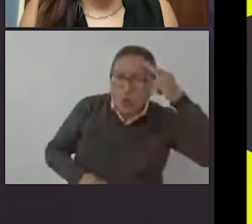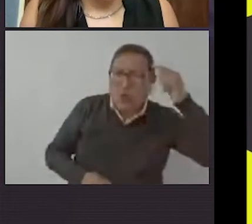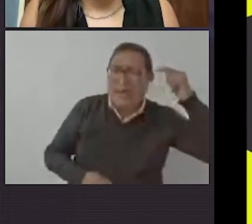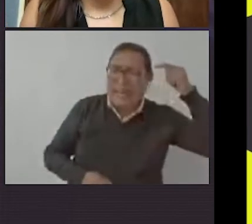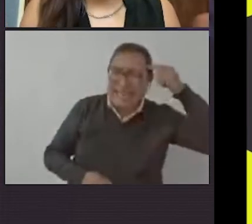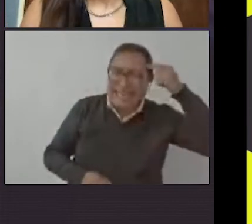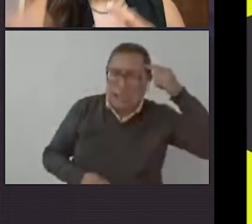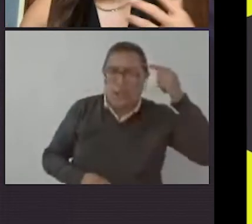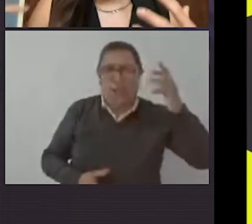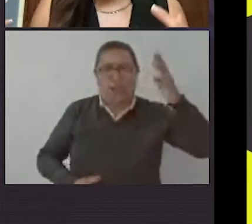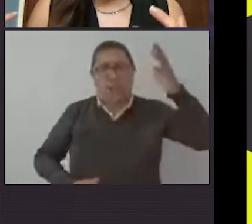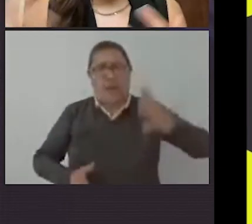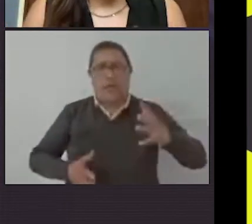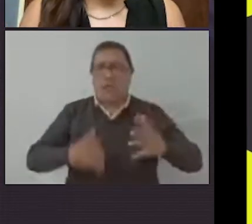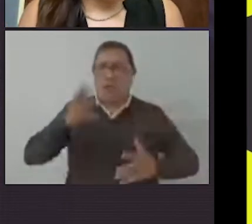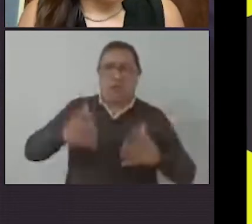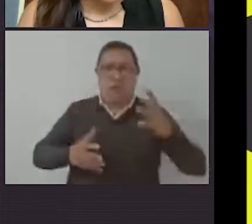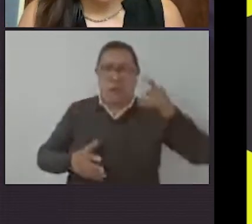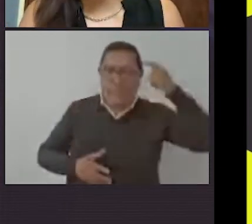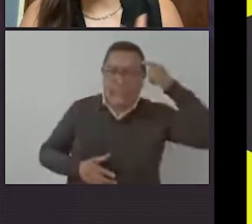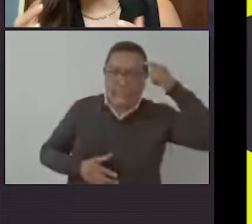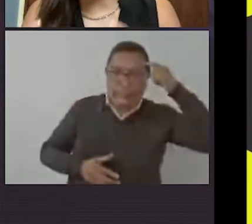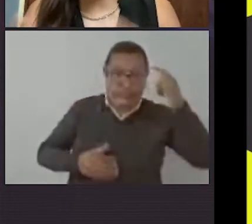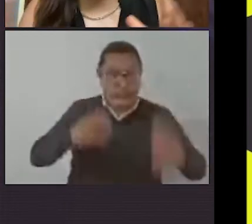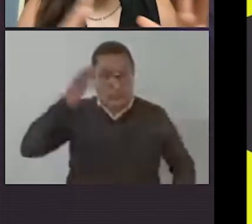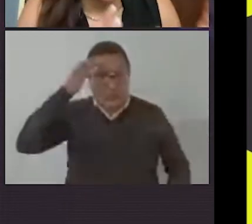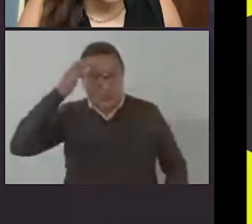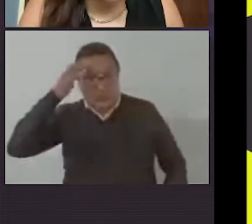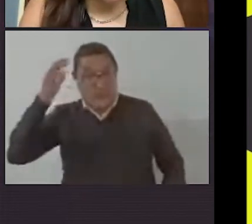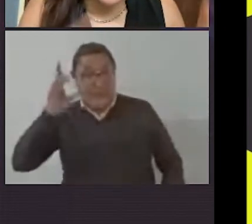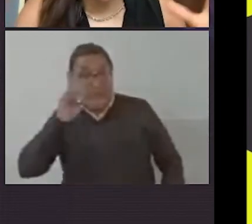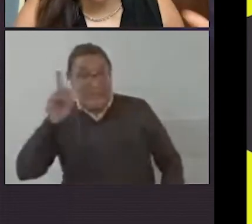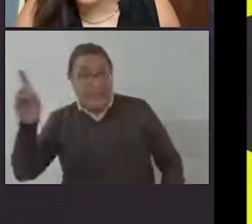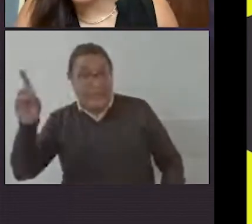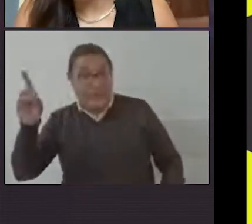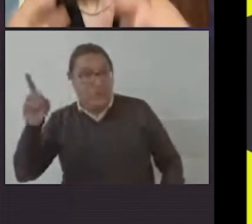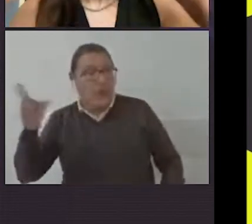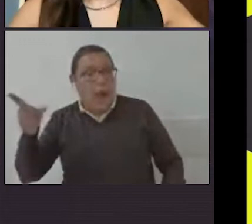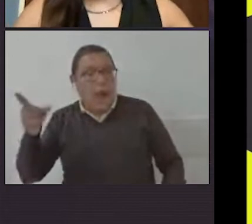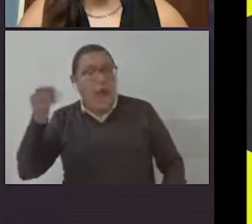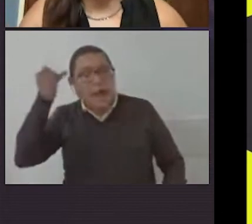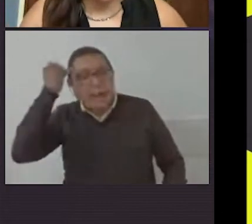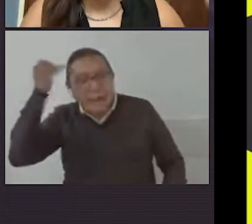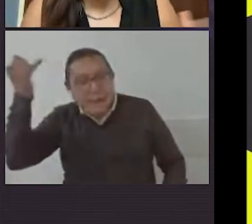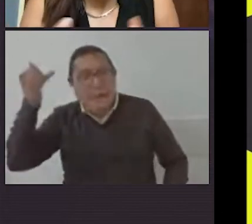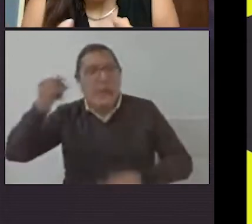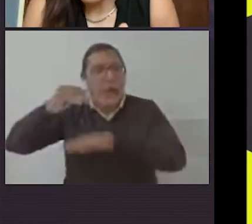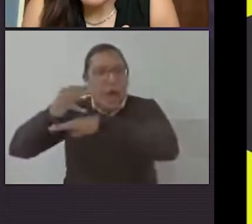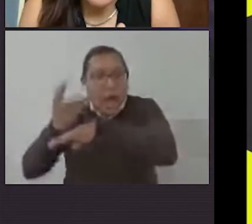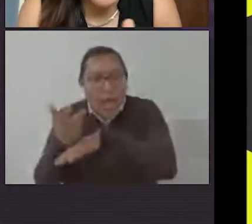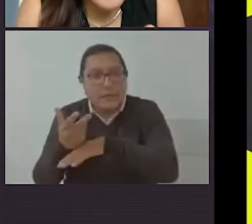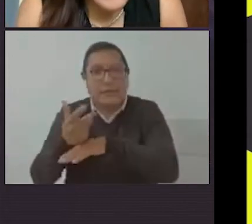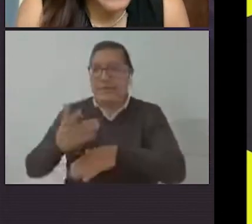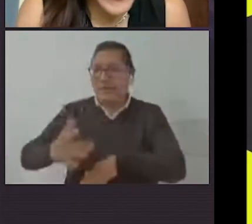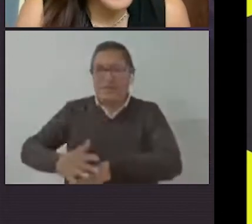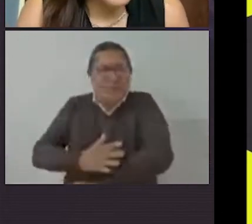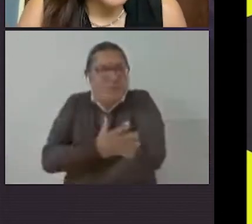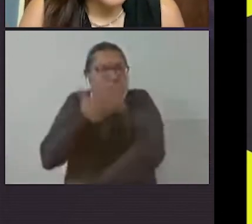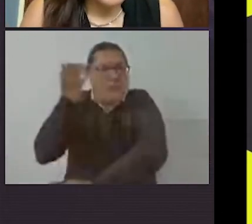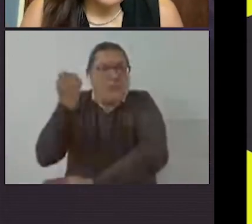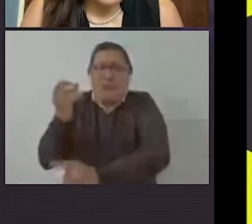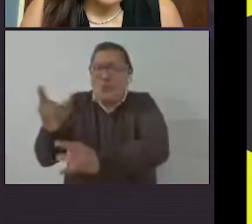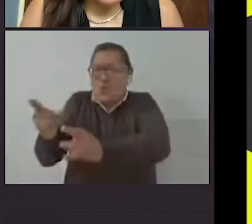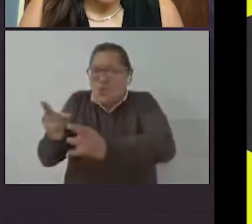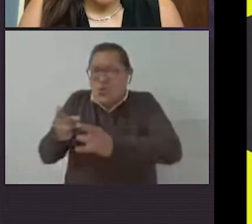brazo y todo esto. Y el derecho es el subconsciente, que está relacionado con la creatividad, el arte, emociones, percepciones,